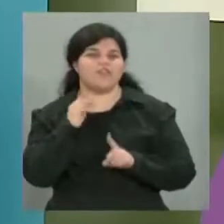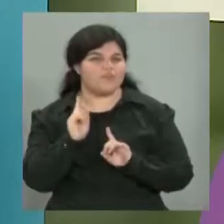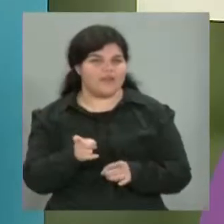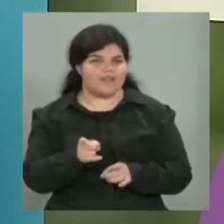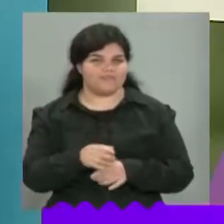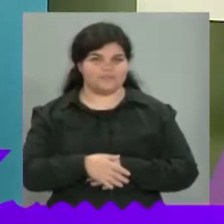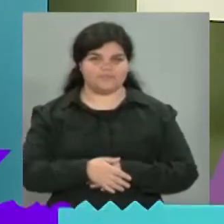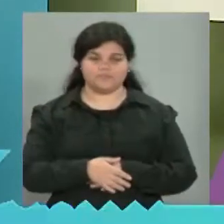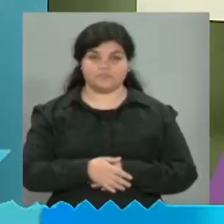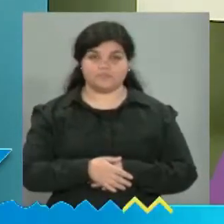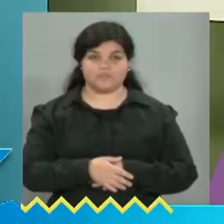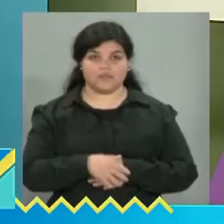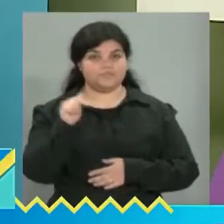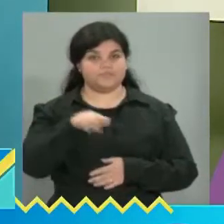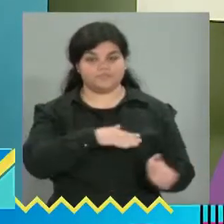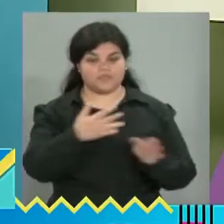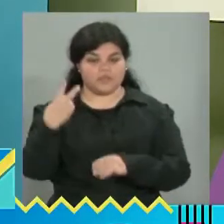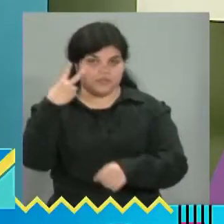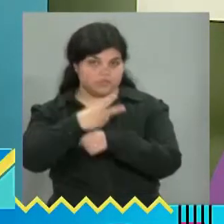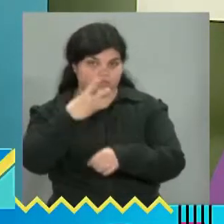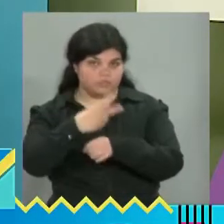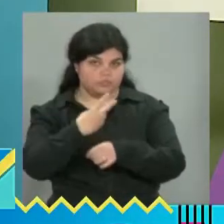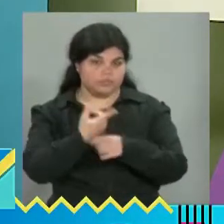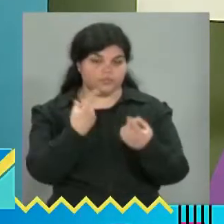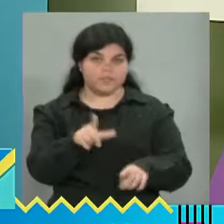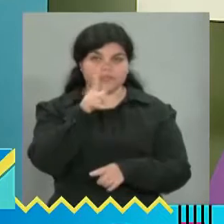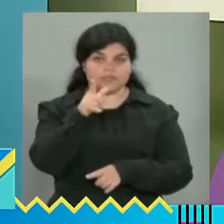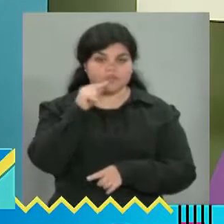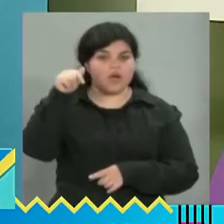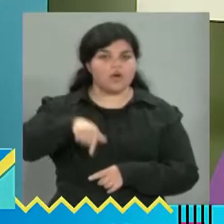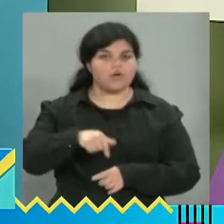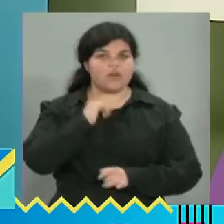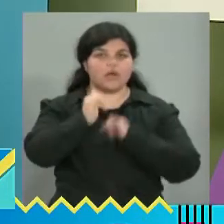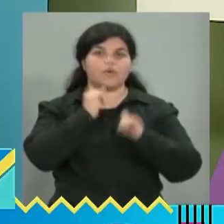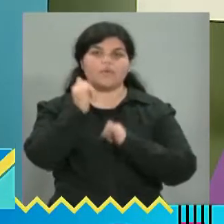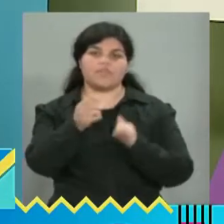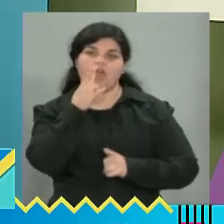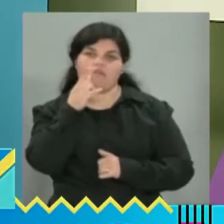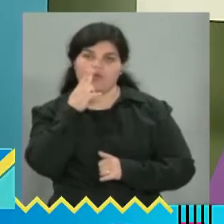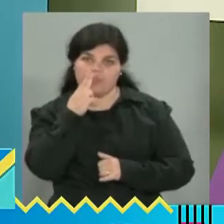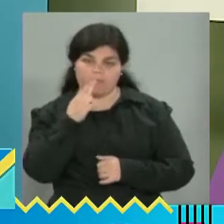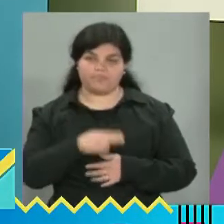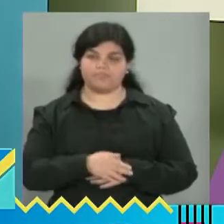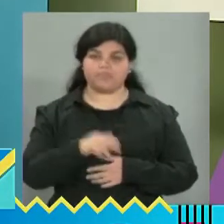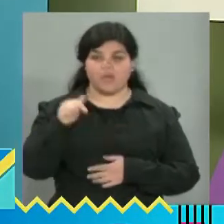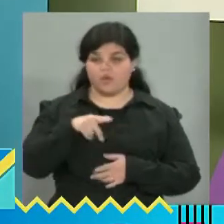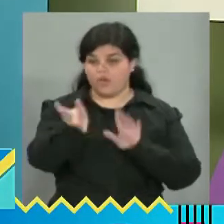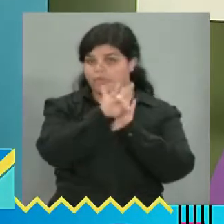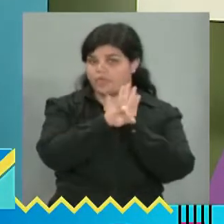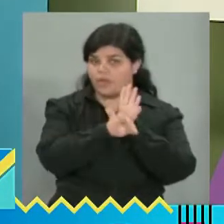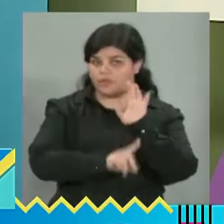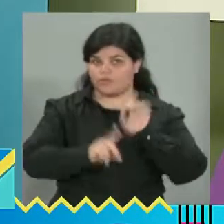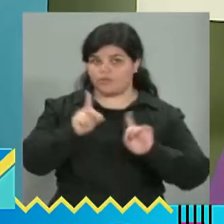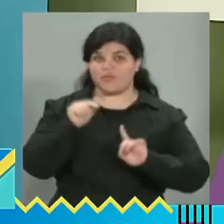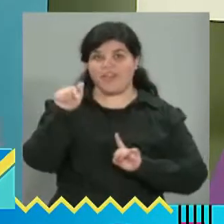Bien, de esta manera arrancamos el segundo bloque de Distintos Parecidos dedicado hoy al consumo de tabaco. Y para dar algunos datos, aunque Pablo no